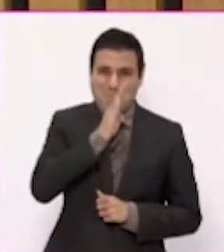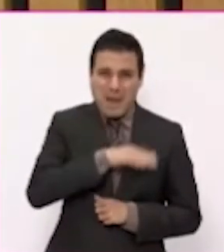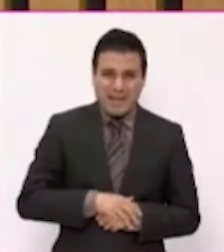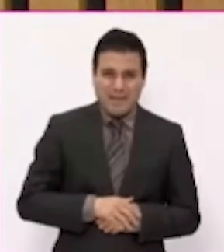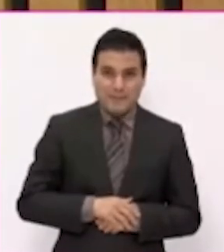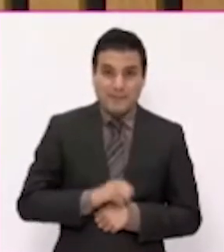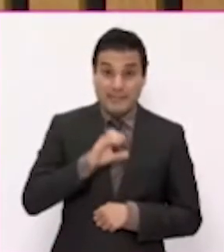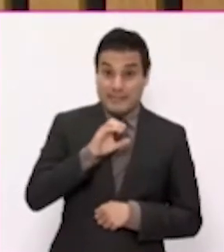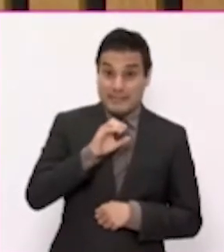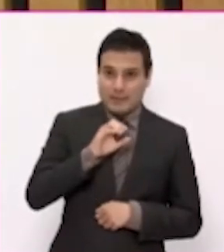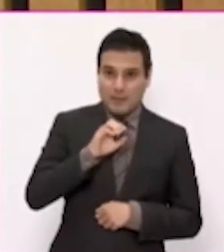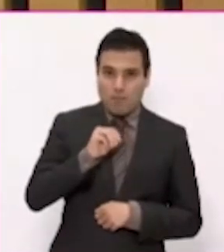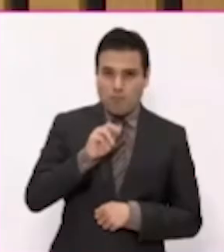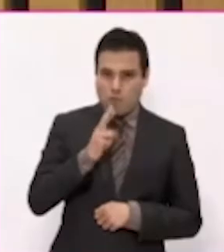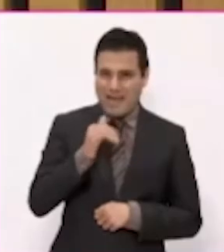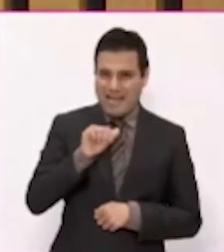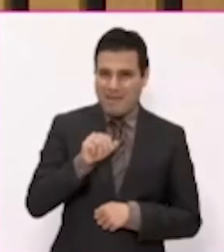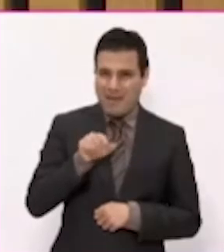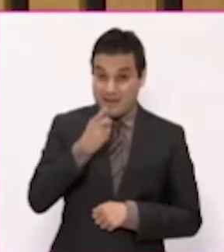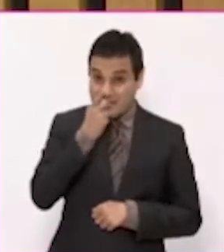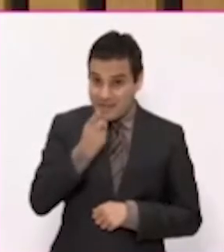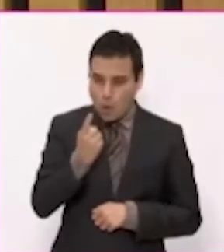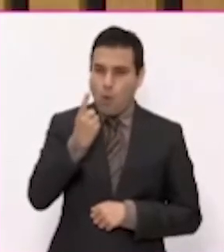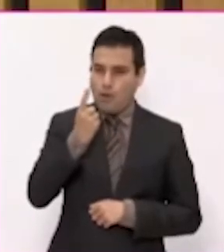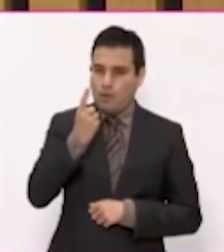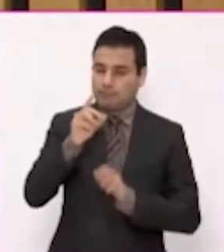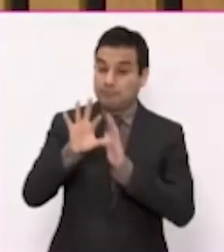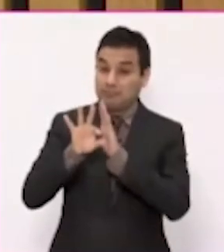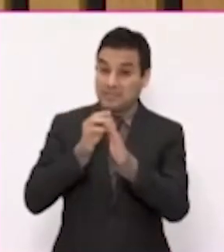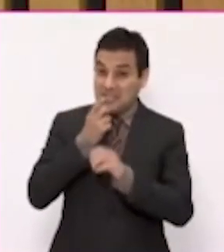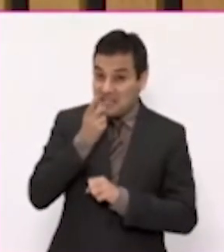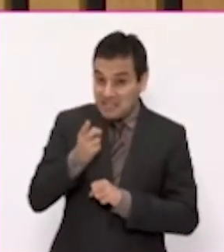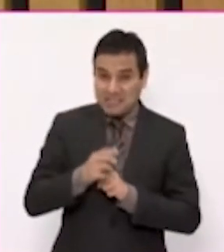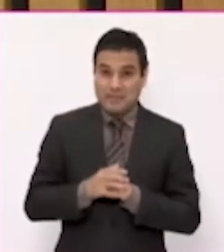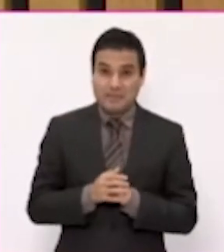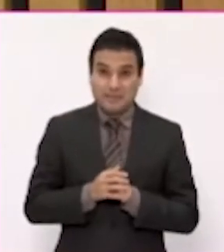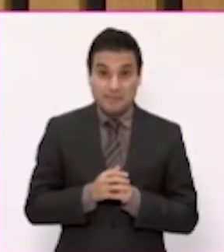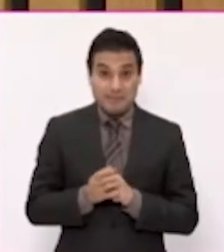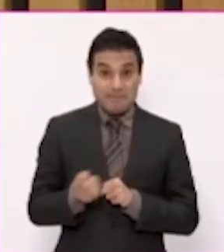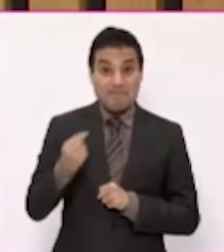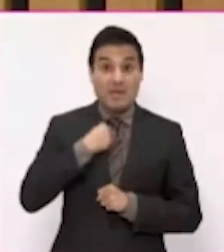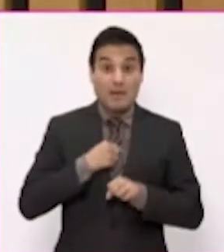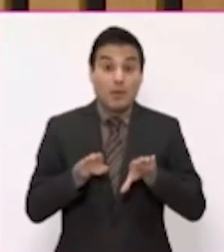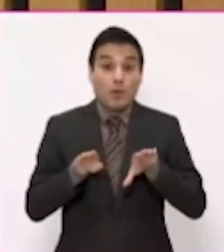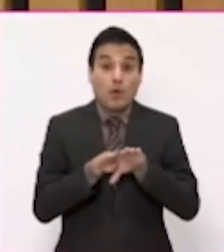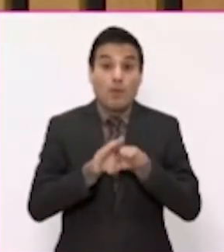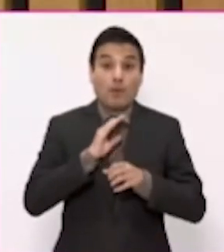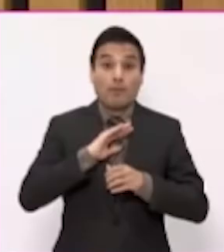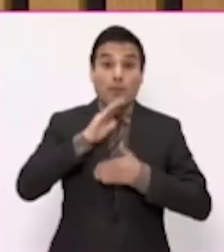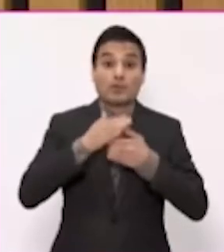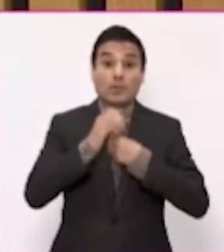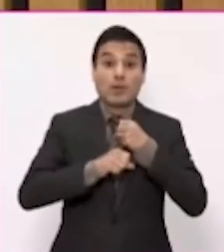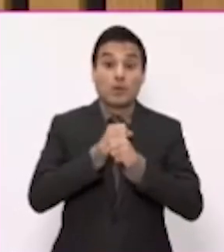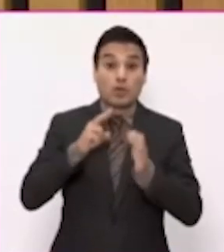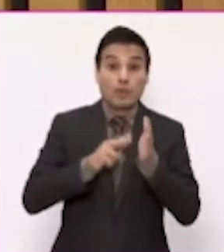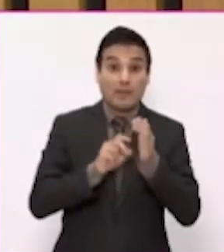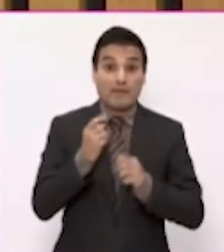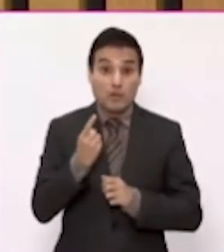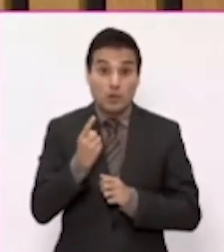Murayama, lo único que vale la pena rescatar es que dice que no pretenden cerrarme el camino al 2021 y posiblemente